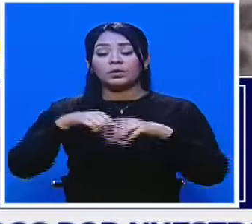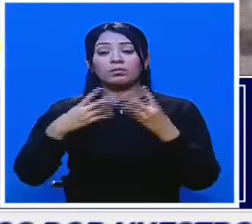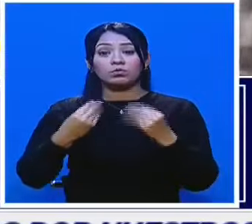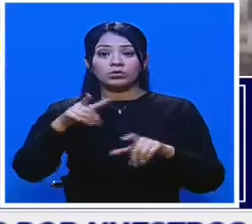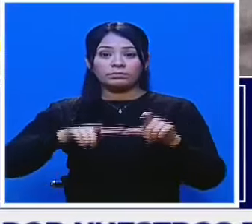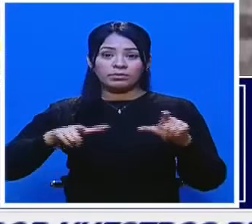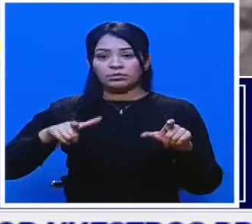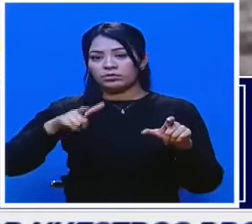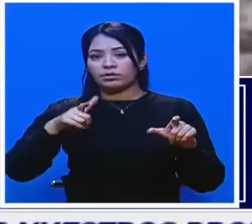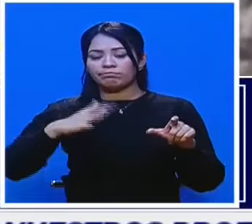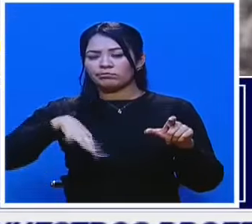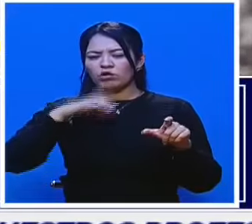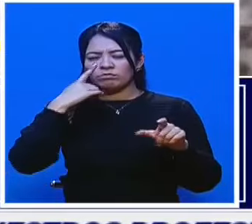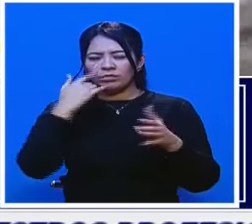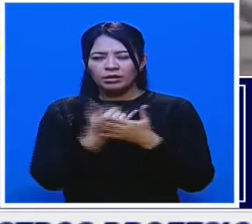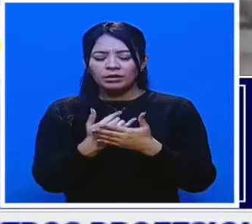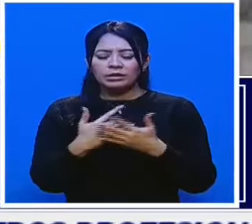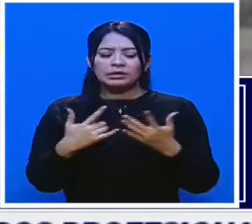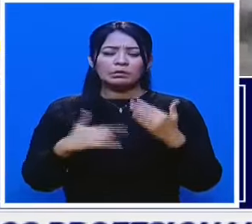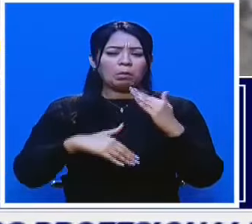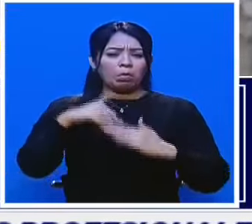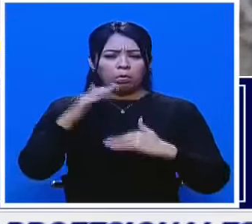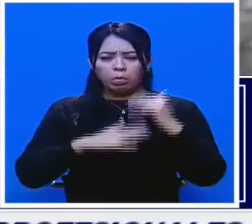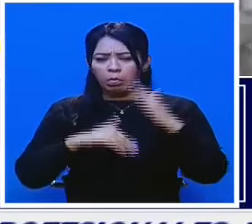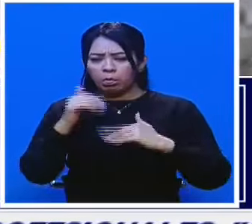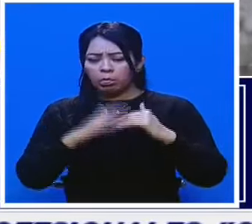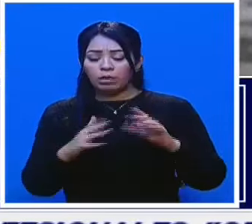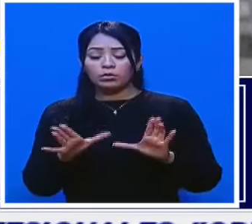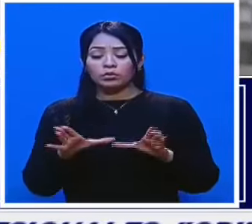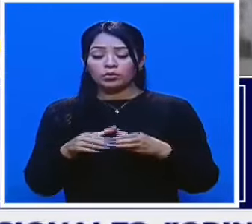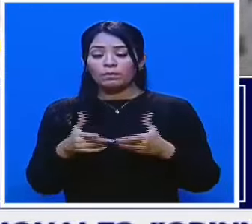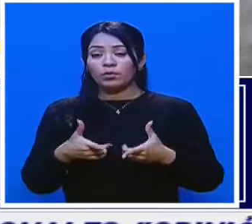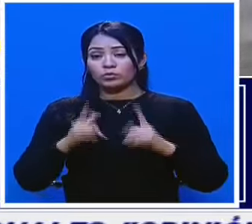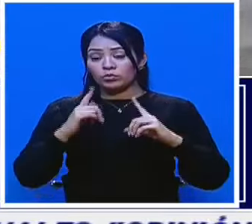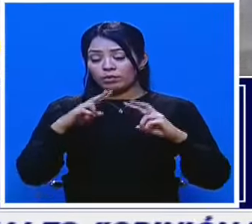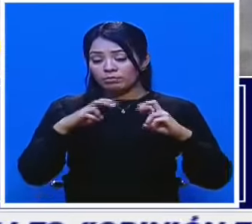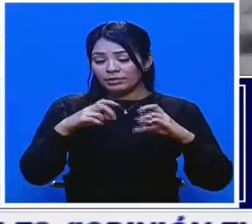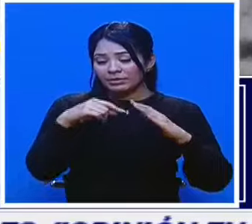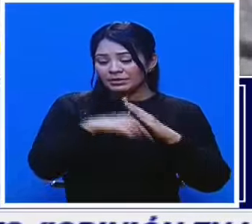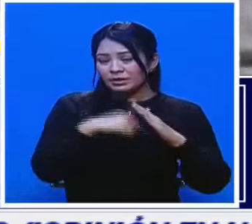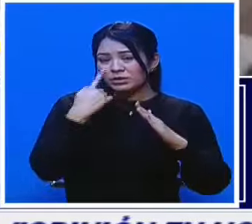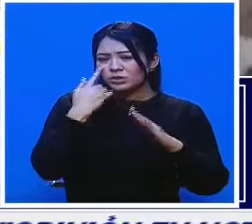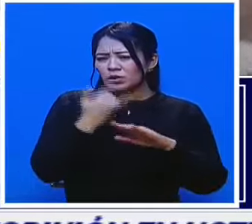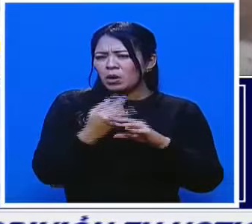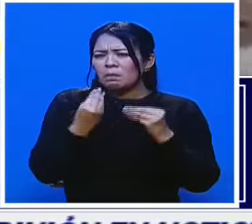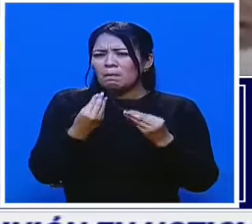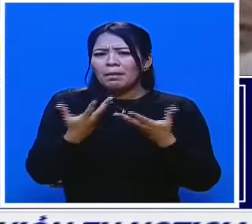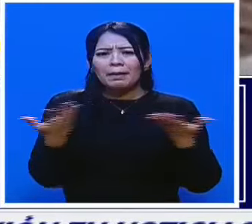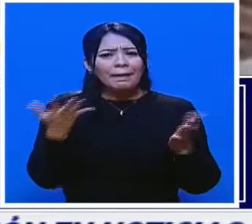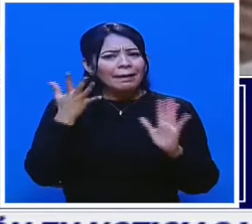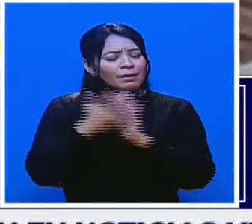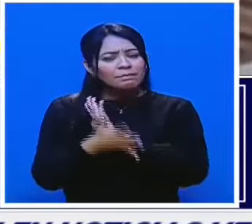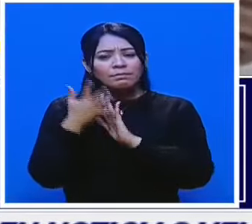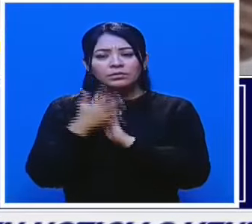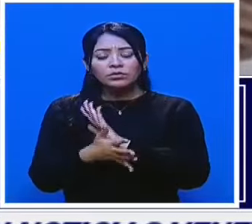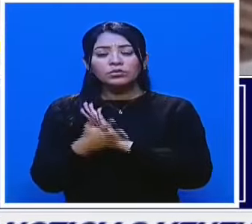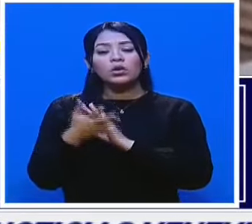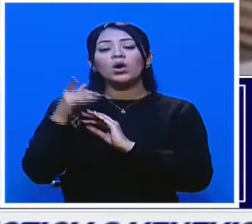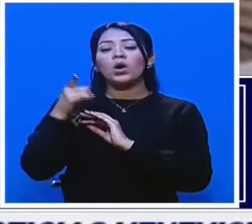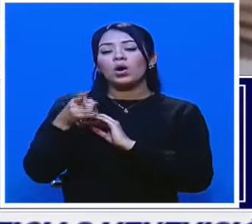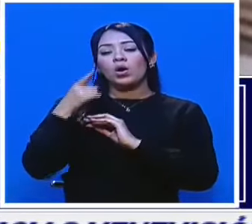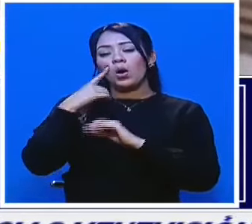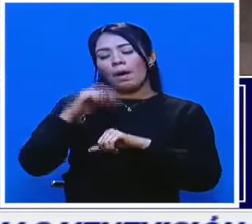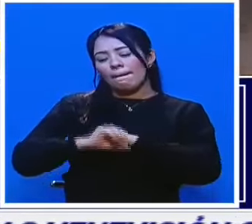personas bajo los escombros. Autoridades han abierto una investigación sobre la causa del siniestro, siendo la primera hipótesis la